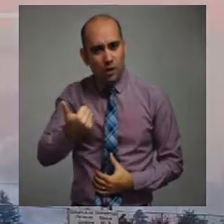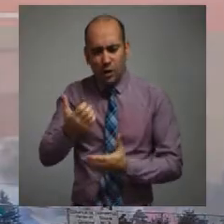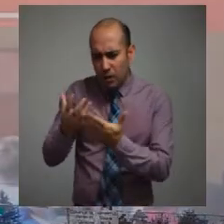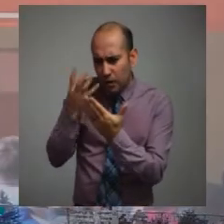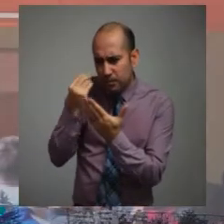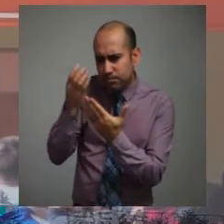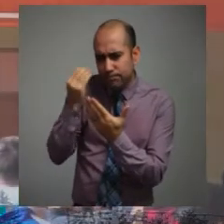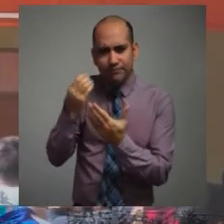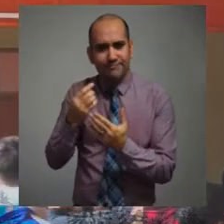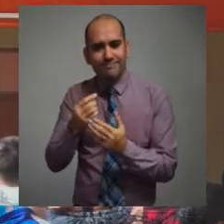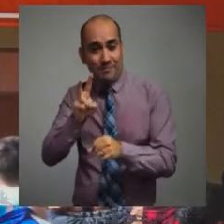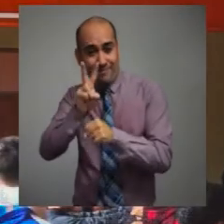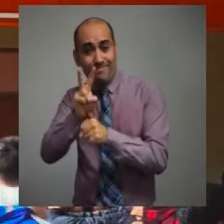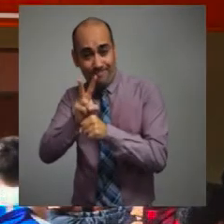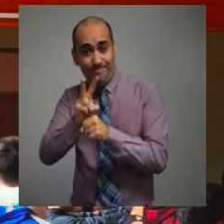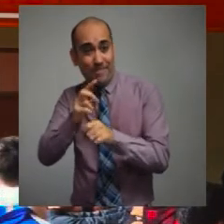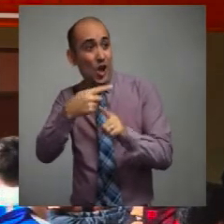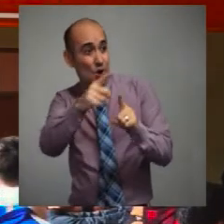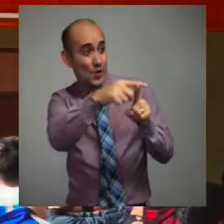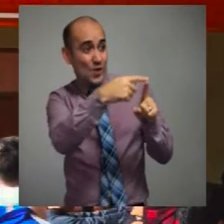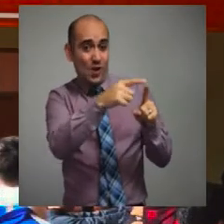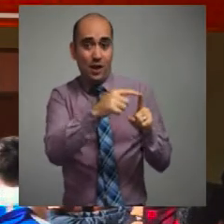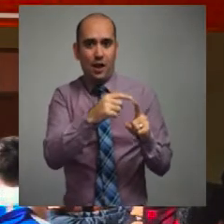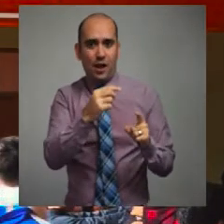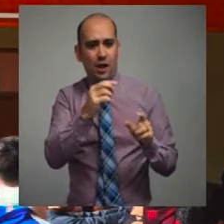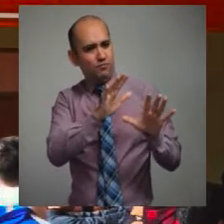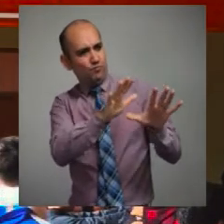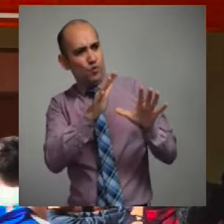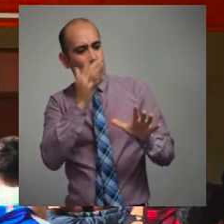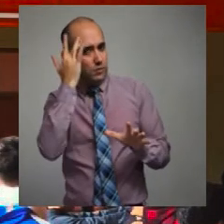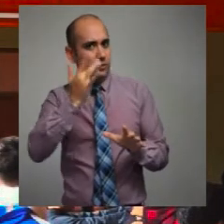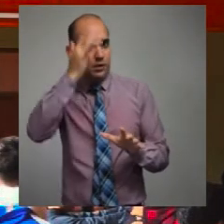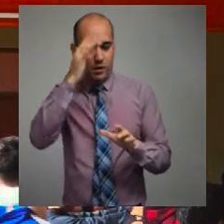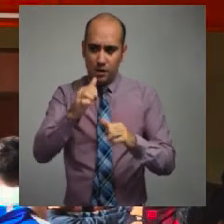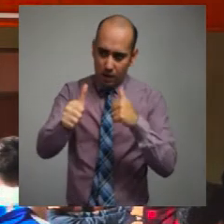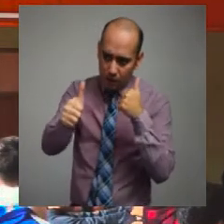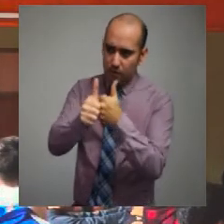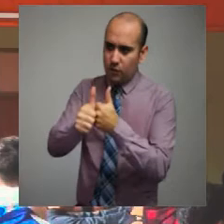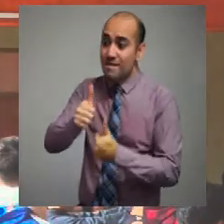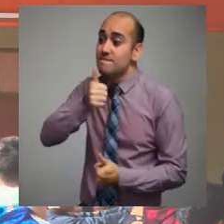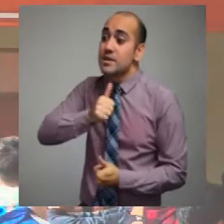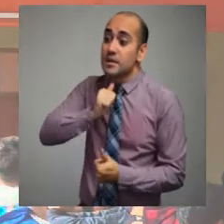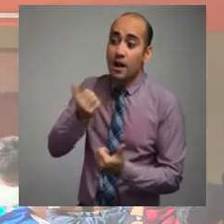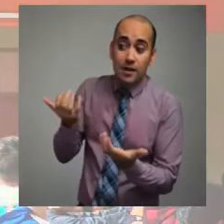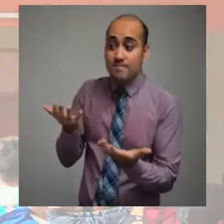otros profesionales que los apoyarán en lo que ustedes necesitan.